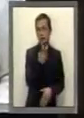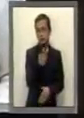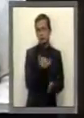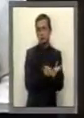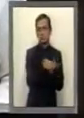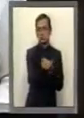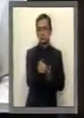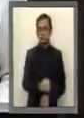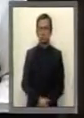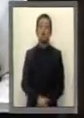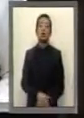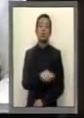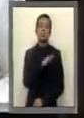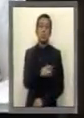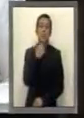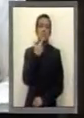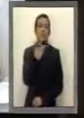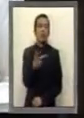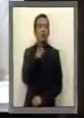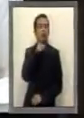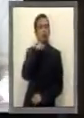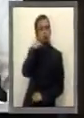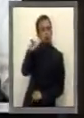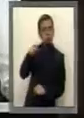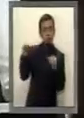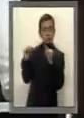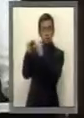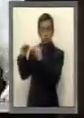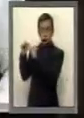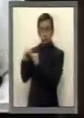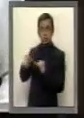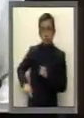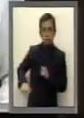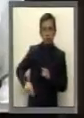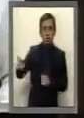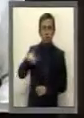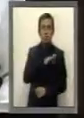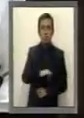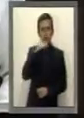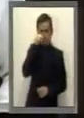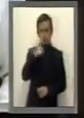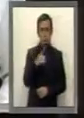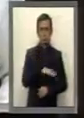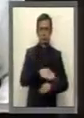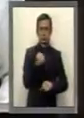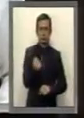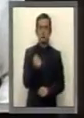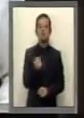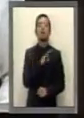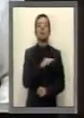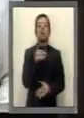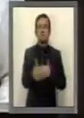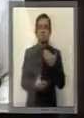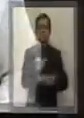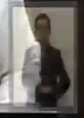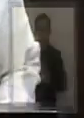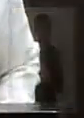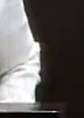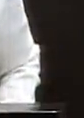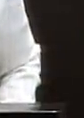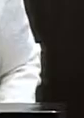así a las instituciones públicas involucradas en la planeación, ejecución y evaluación de